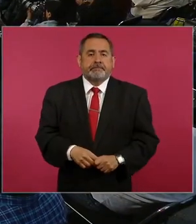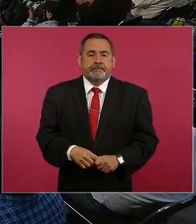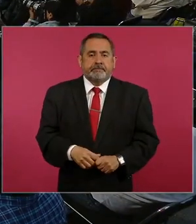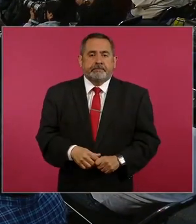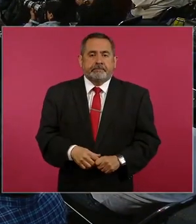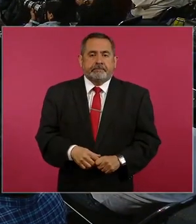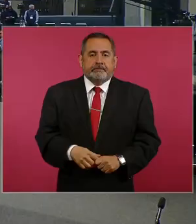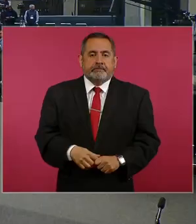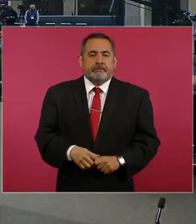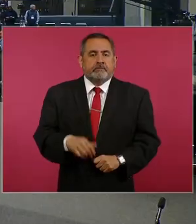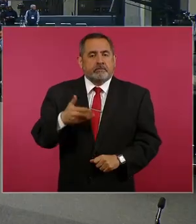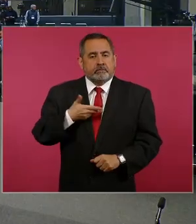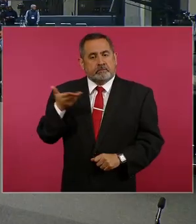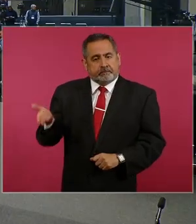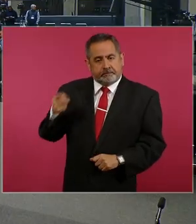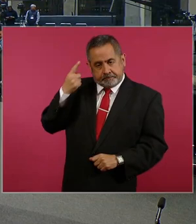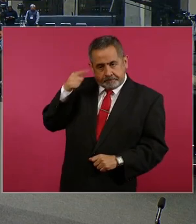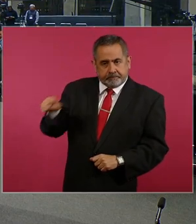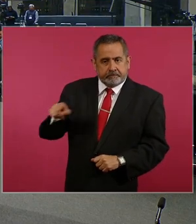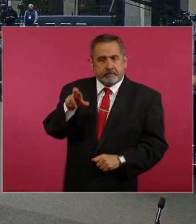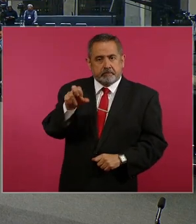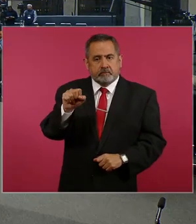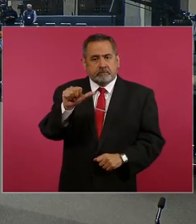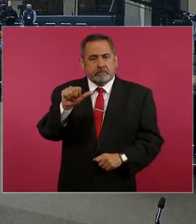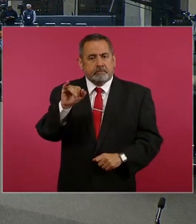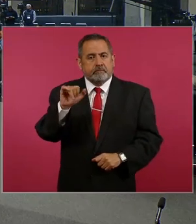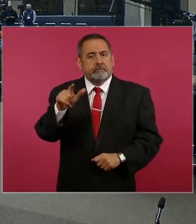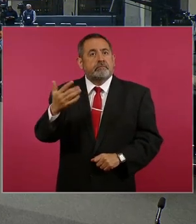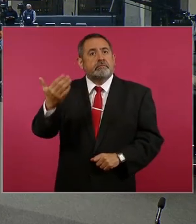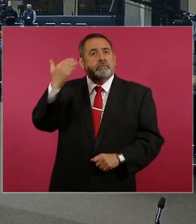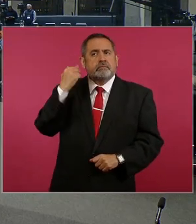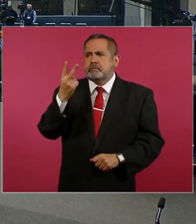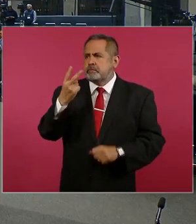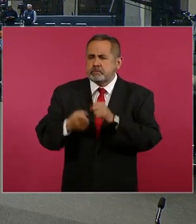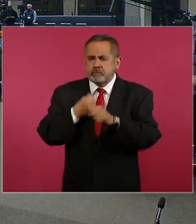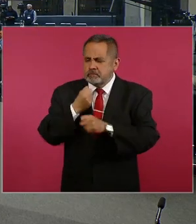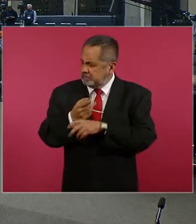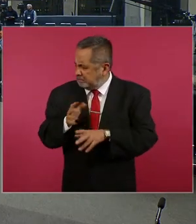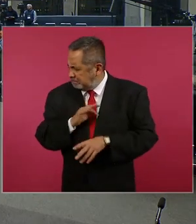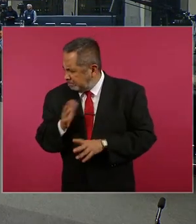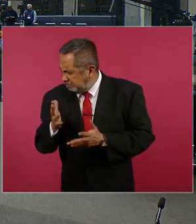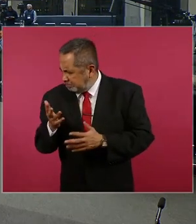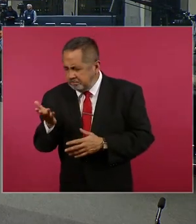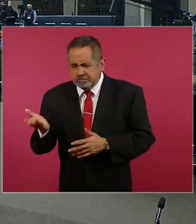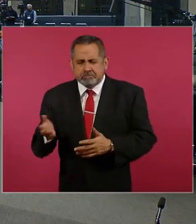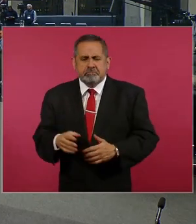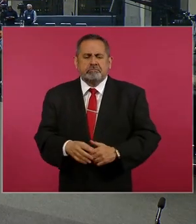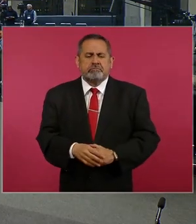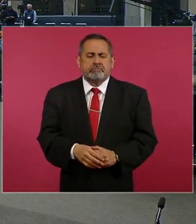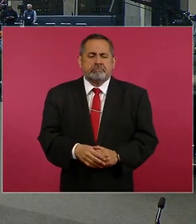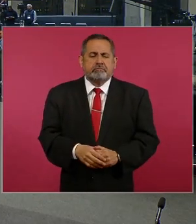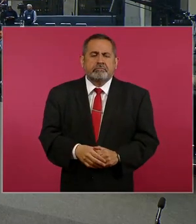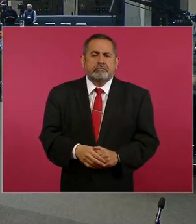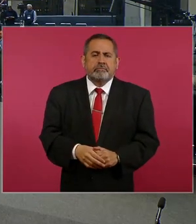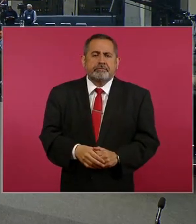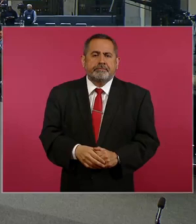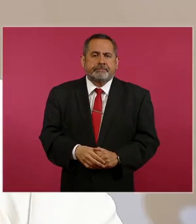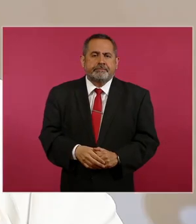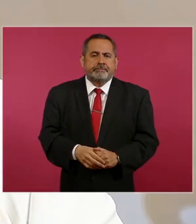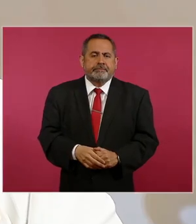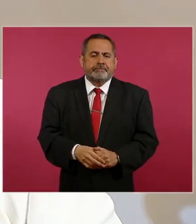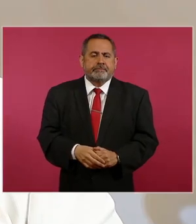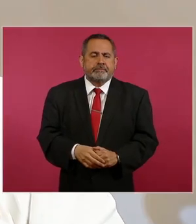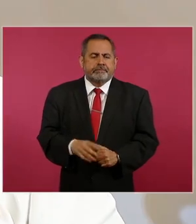le pedí a Rosa Isela desde hace dos años ¿cuánto tiempo tiene? un año de 10 meses